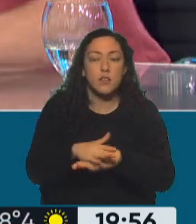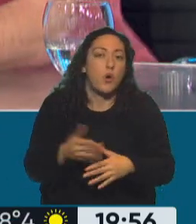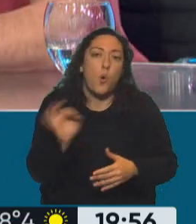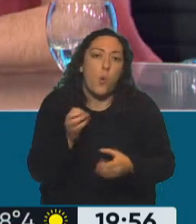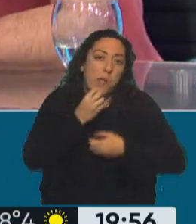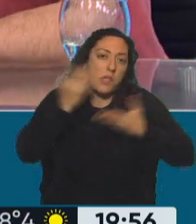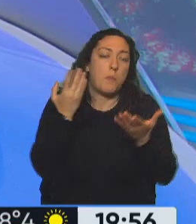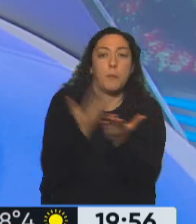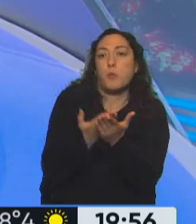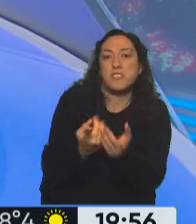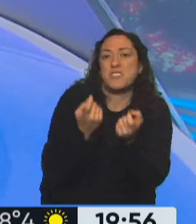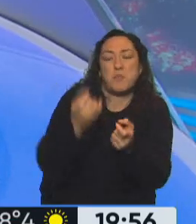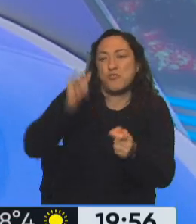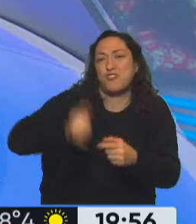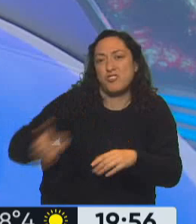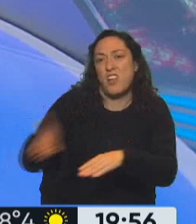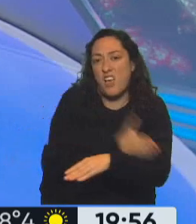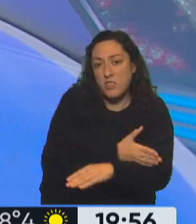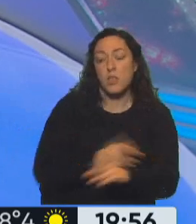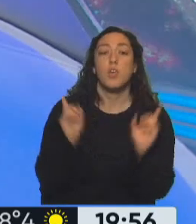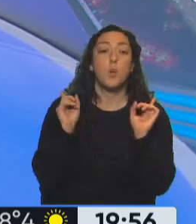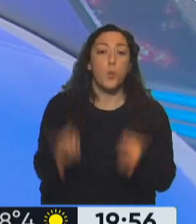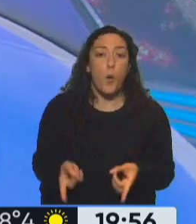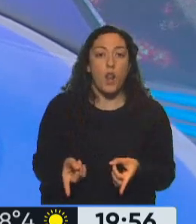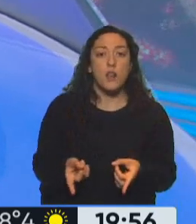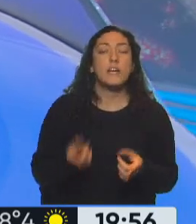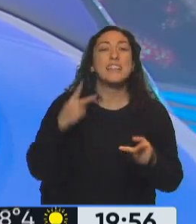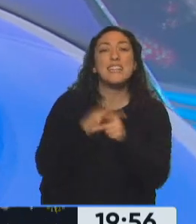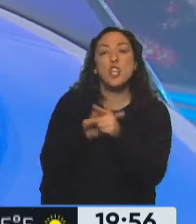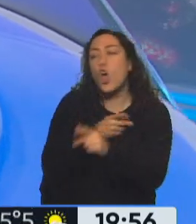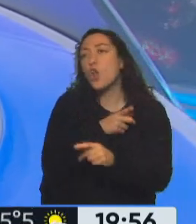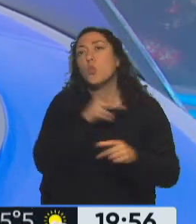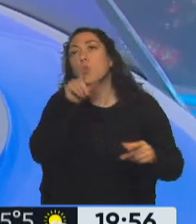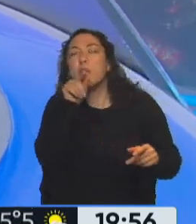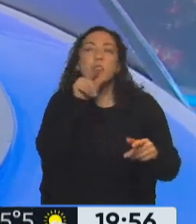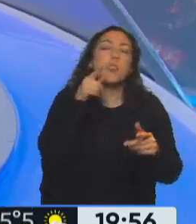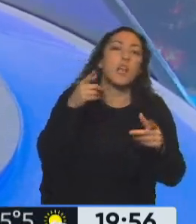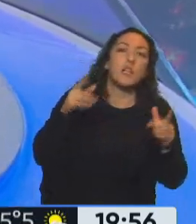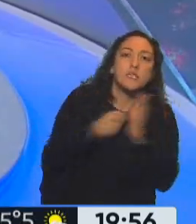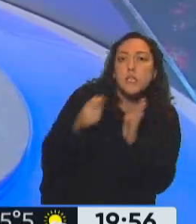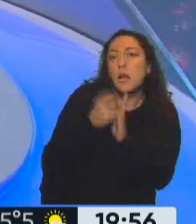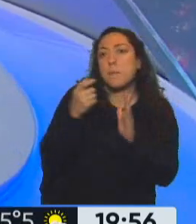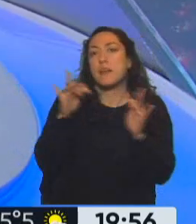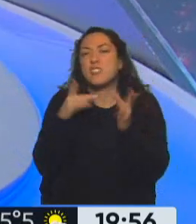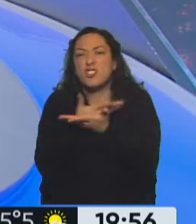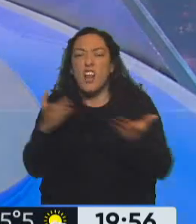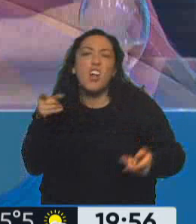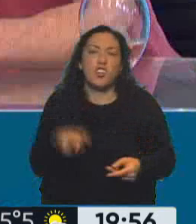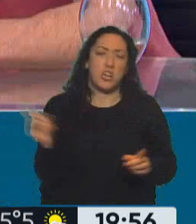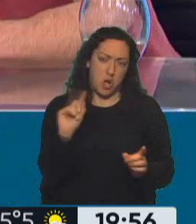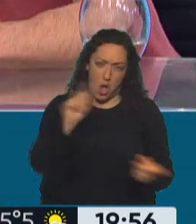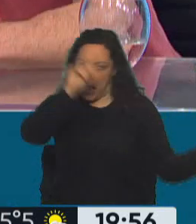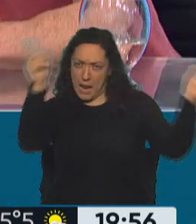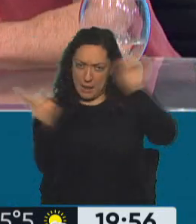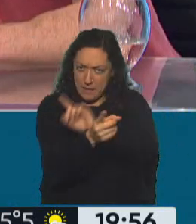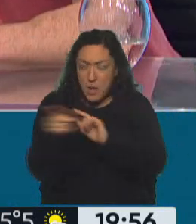cosa. Y de igual modo, digo, yo no me quiero meter contra el TikTok, contra el Twitter, contra Instagram, contra las redes sociales. Al contrario, vos lo que